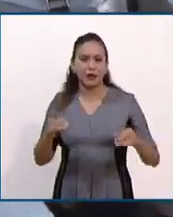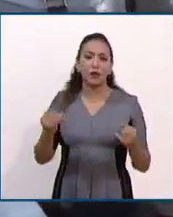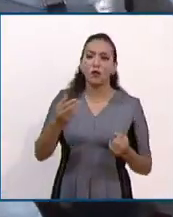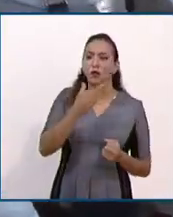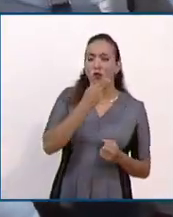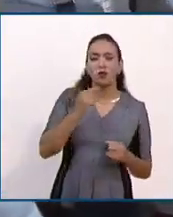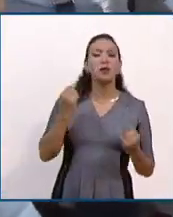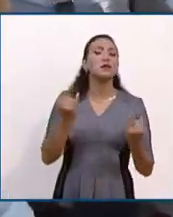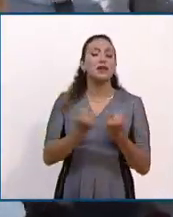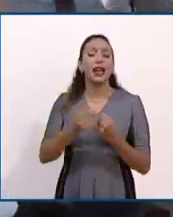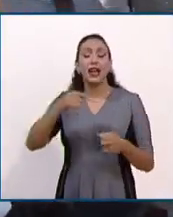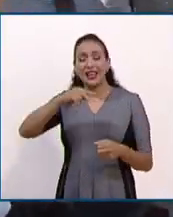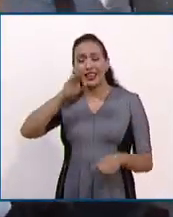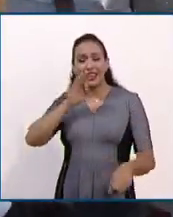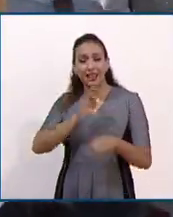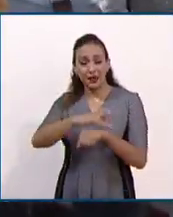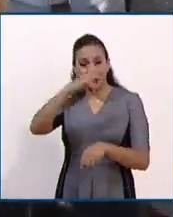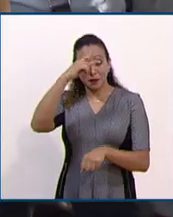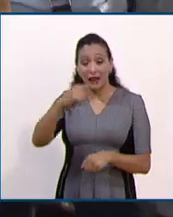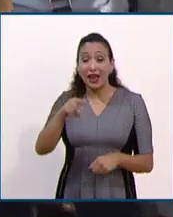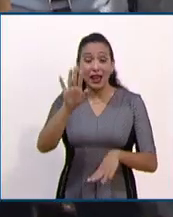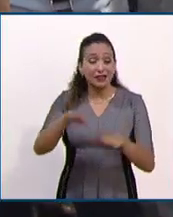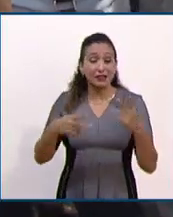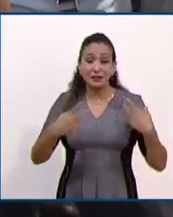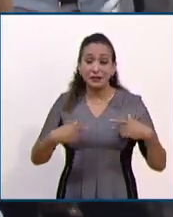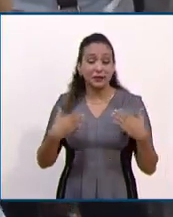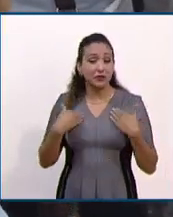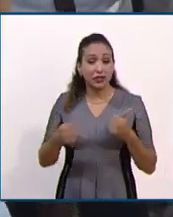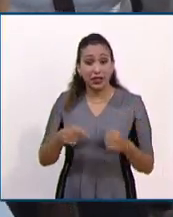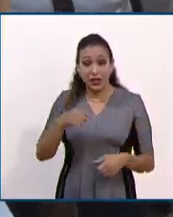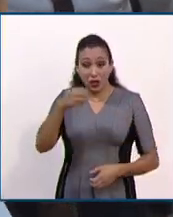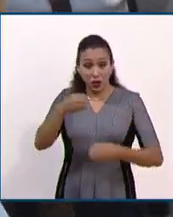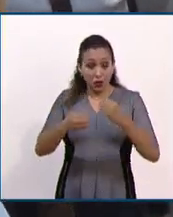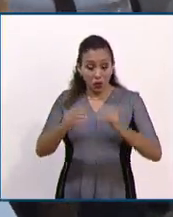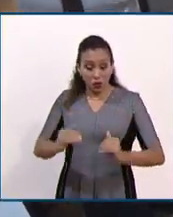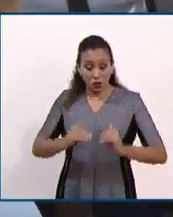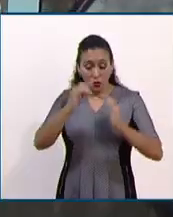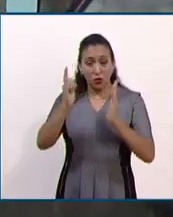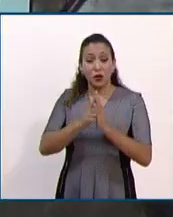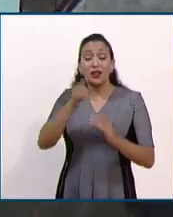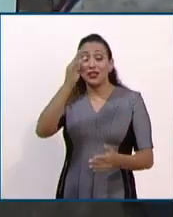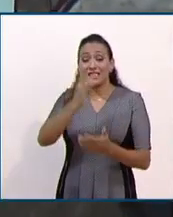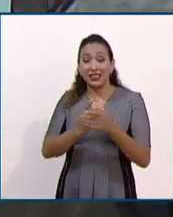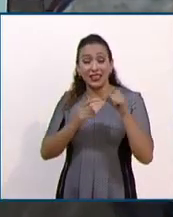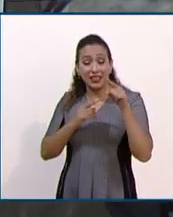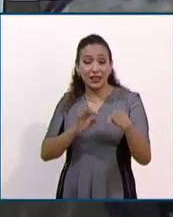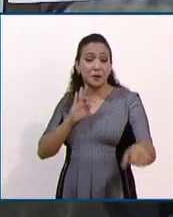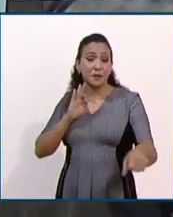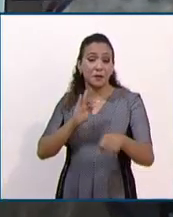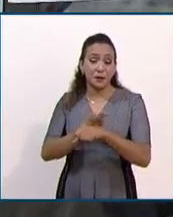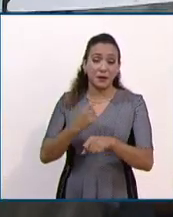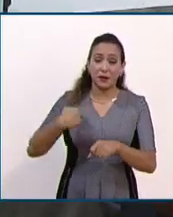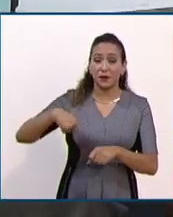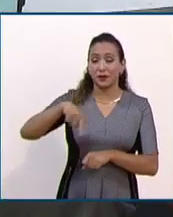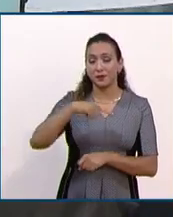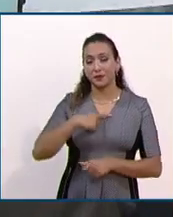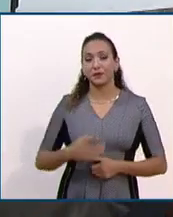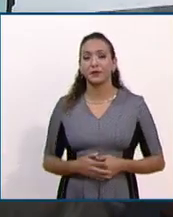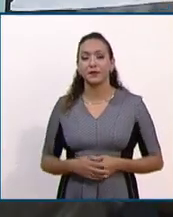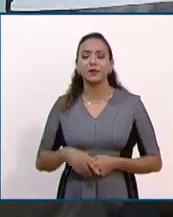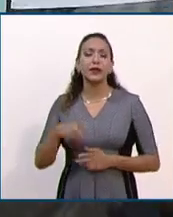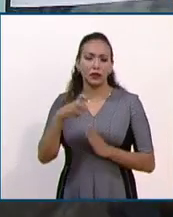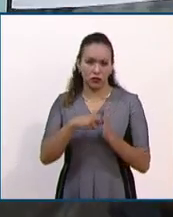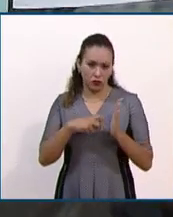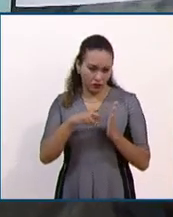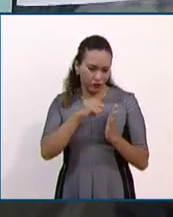gente no lo entiende y que el Poder Judicial es el único que nos puede defender. Respecto a las reformas recientemente aprobadas en